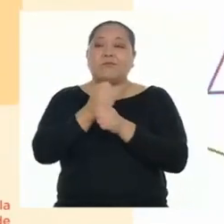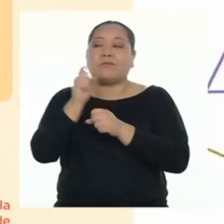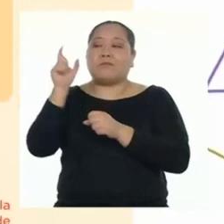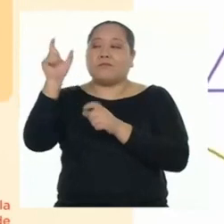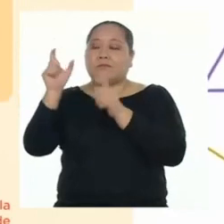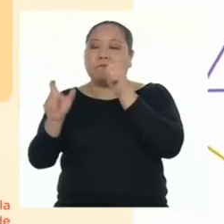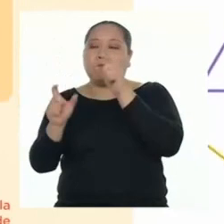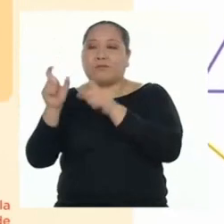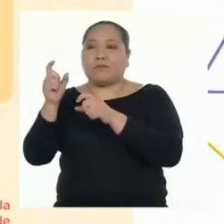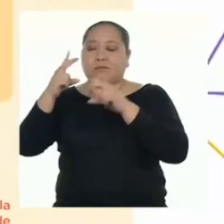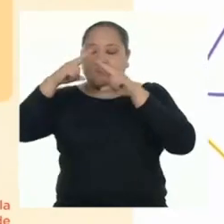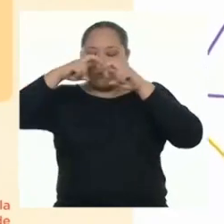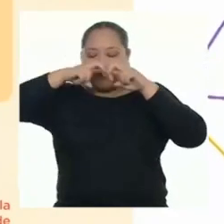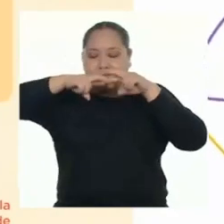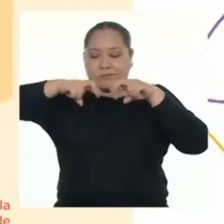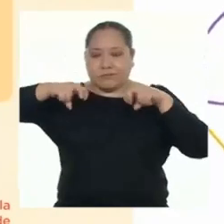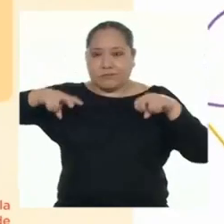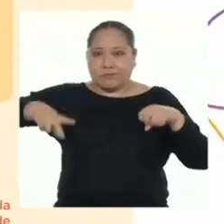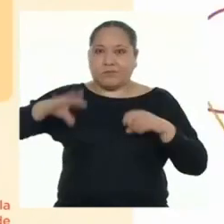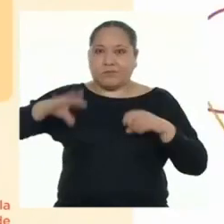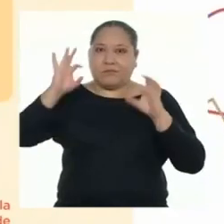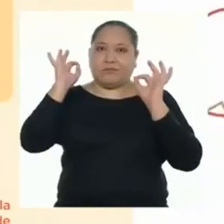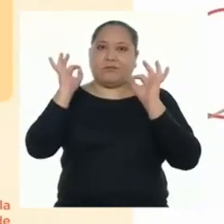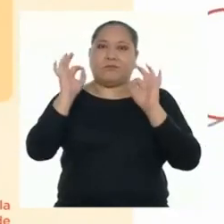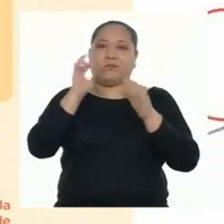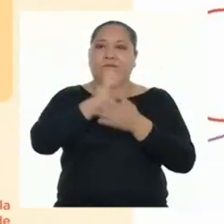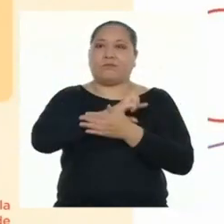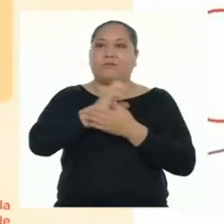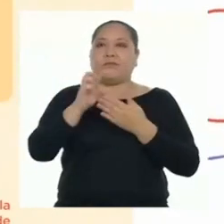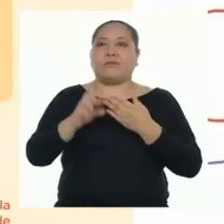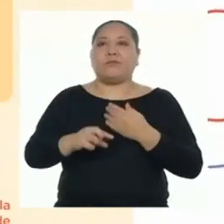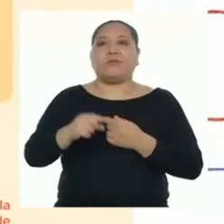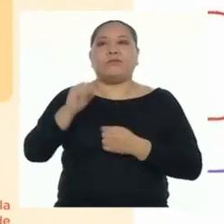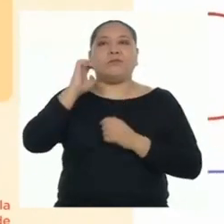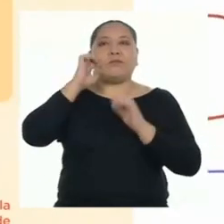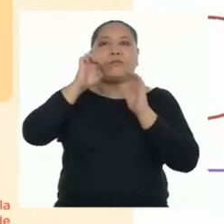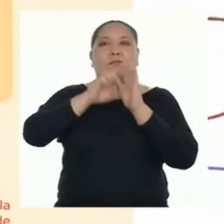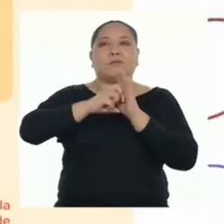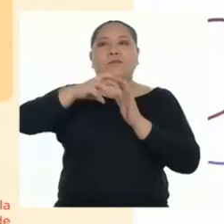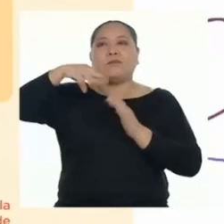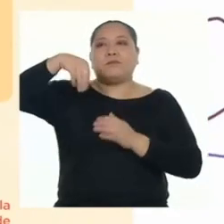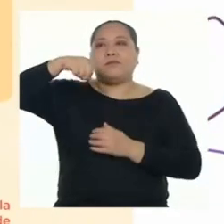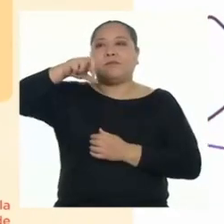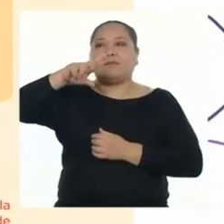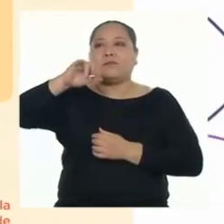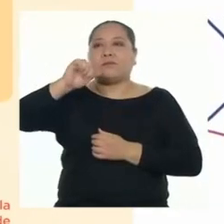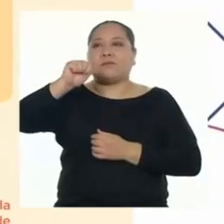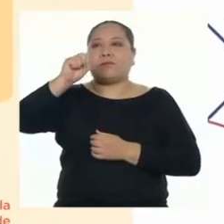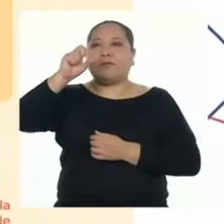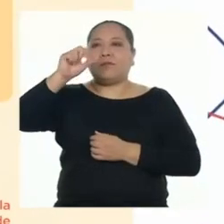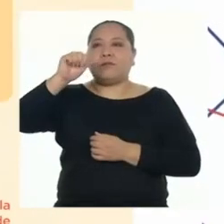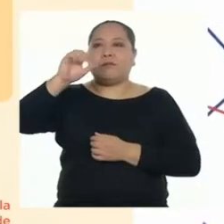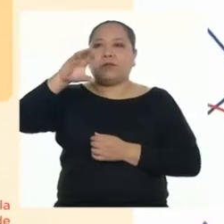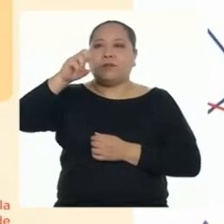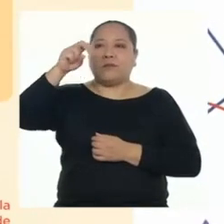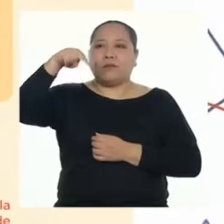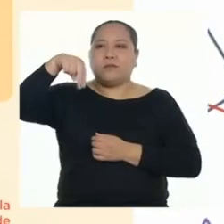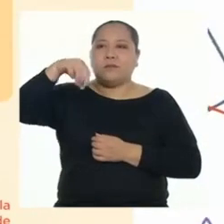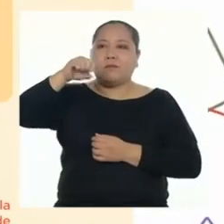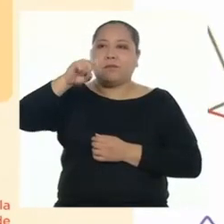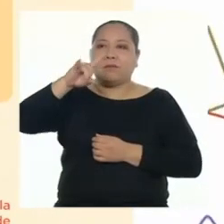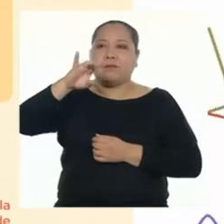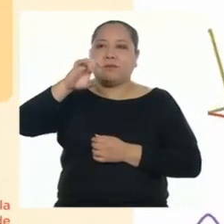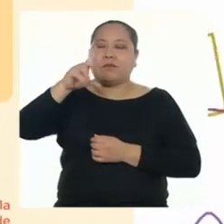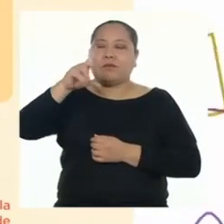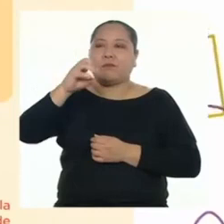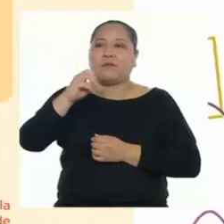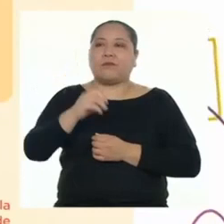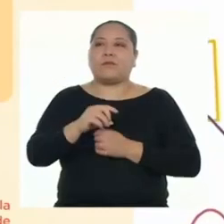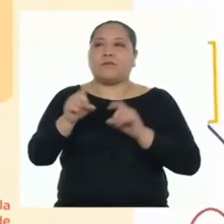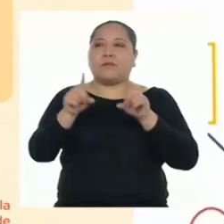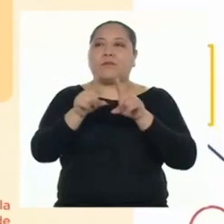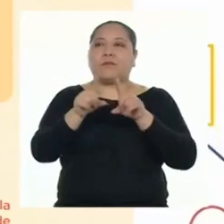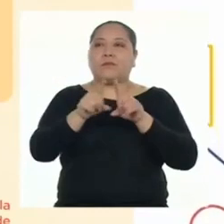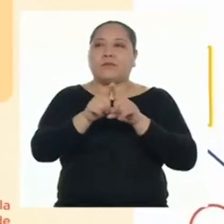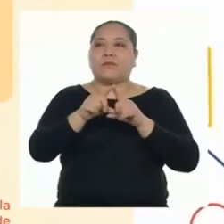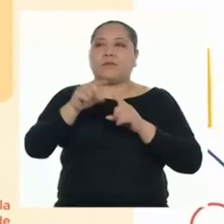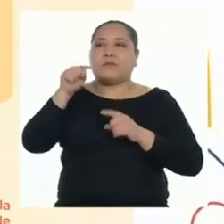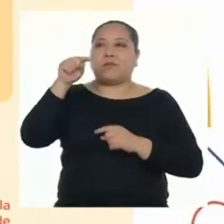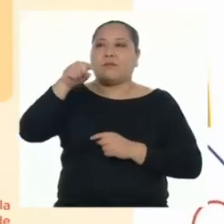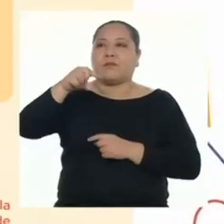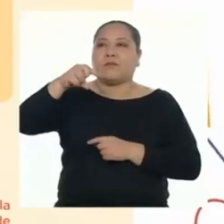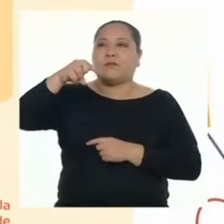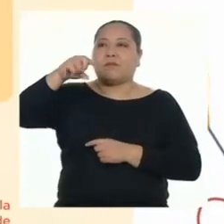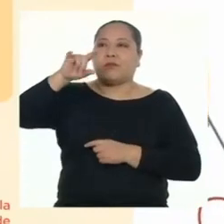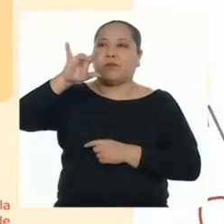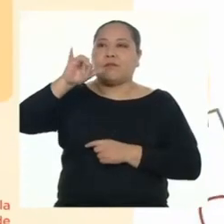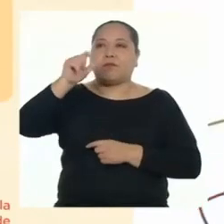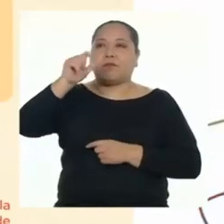profesionales. Por ejemplo, la investigación a cargo de María Consuelo Díaz Báez, Alicia Ronco y Yolanda Pica Granados,